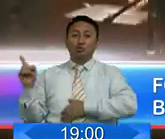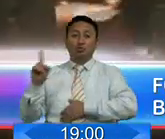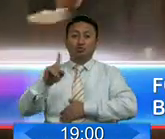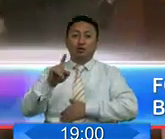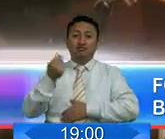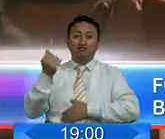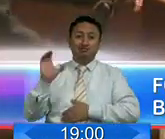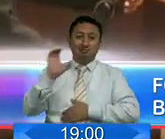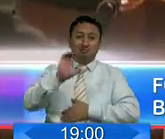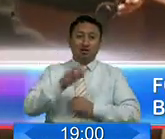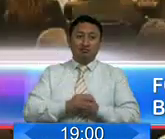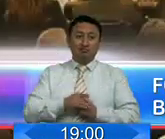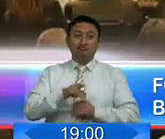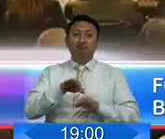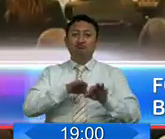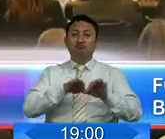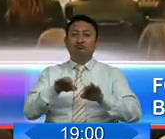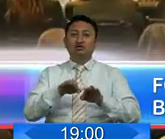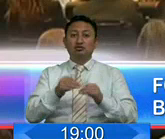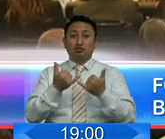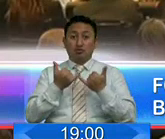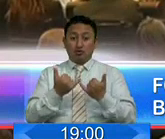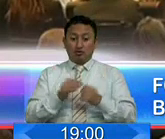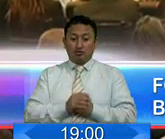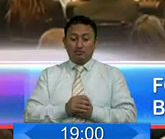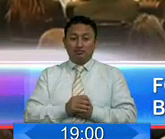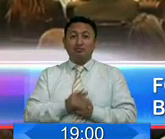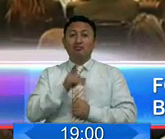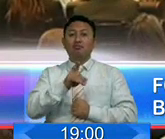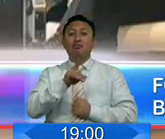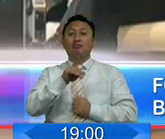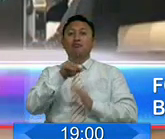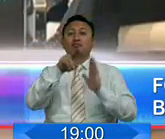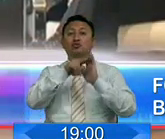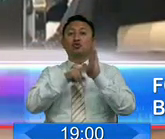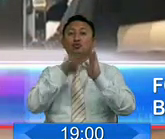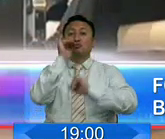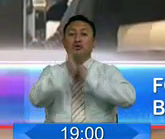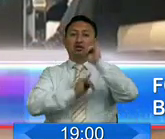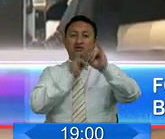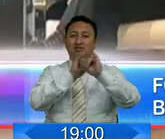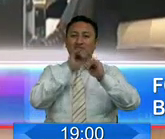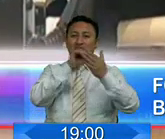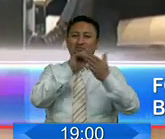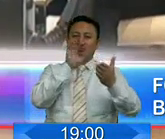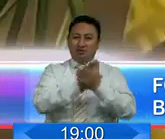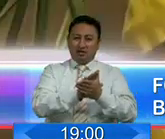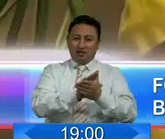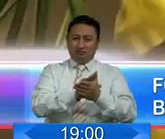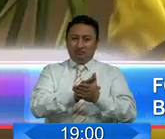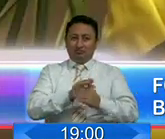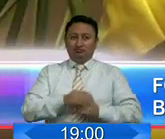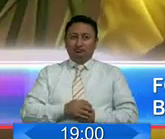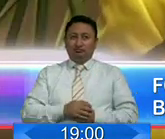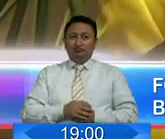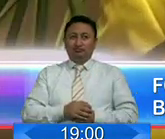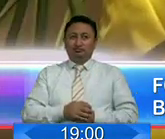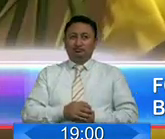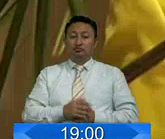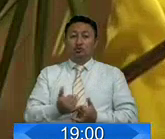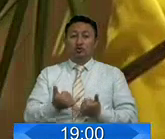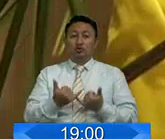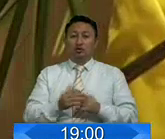global. Explicó los alcances de la aplicación de la norma internacional, Basilea III. Hay una serie